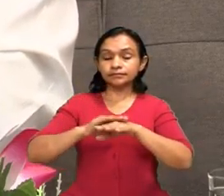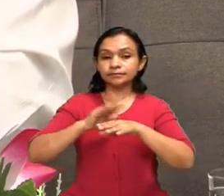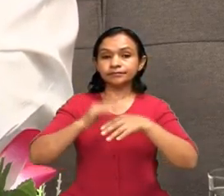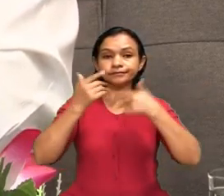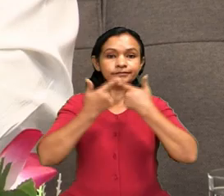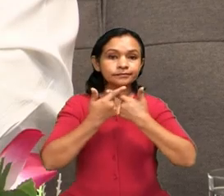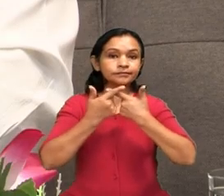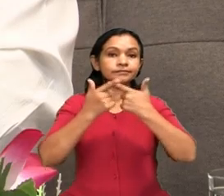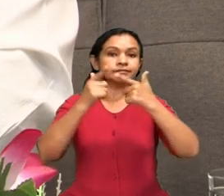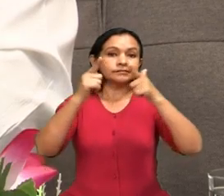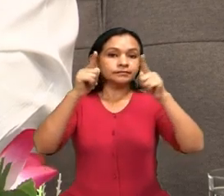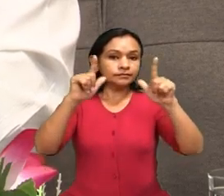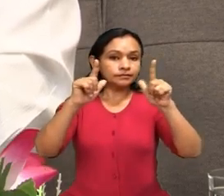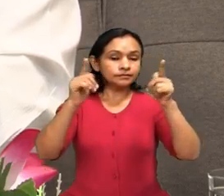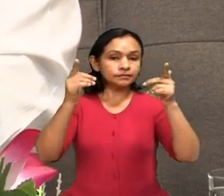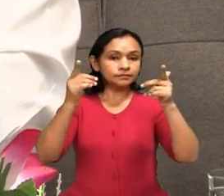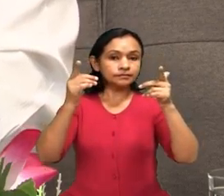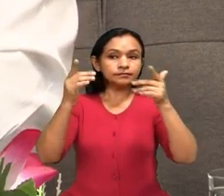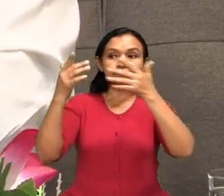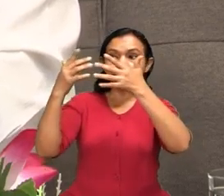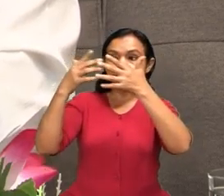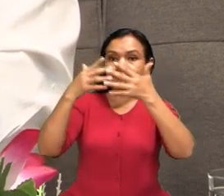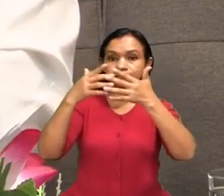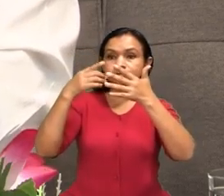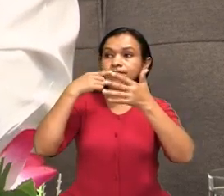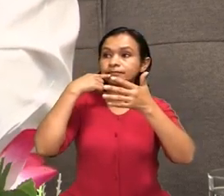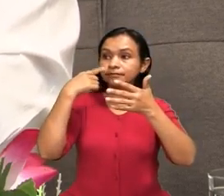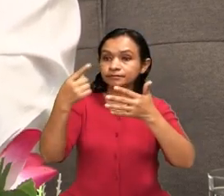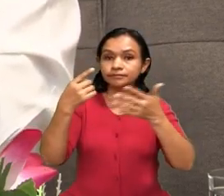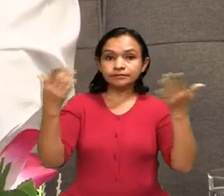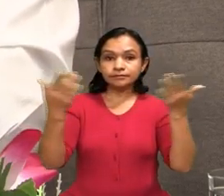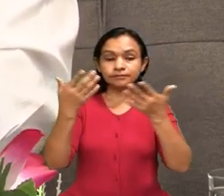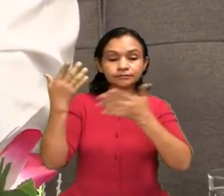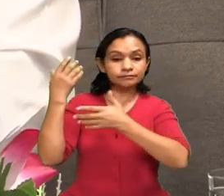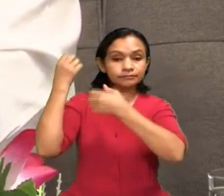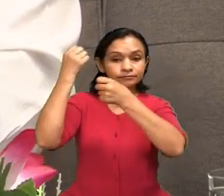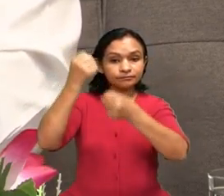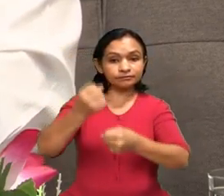democracia, los imperios, los colonizadores.